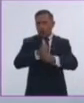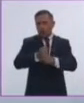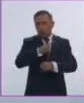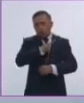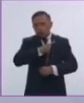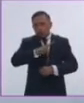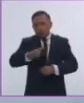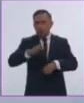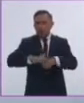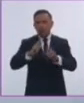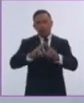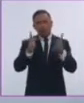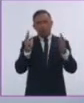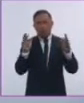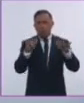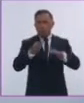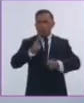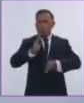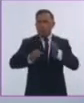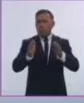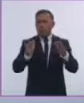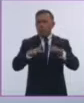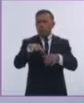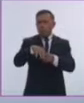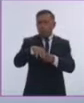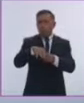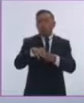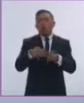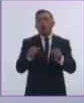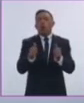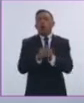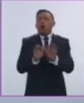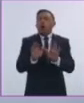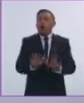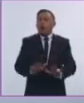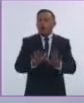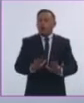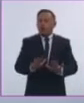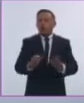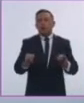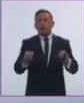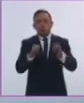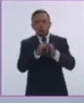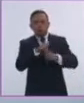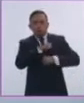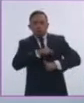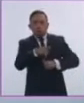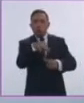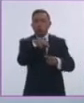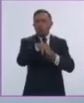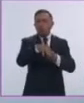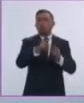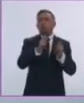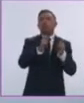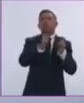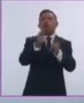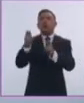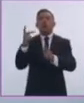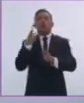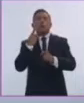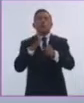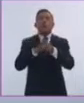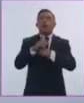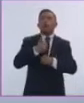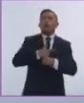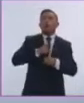definir pacíficamente y por causas institucionales la integración de los poderes públicos y la democracia que queremos